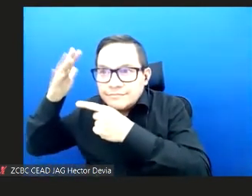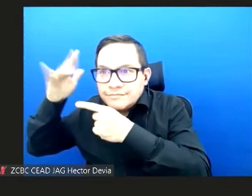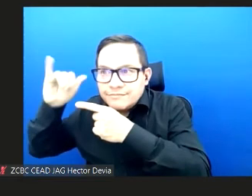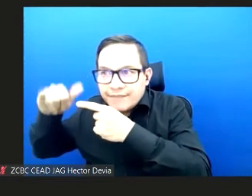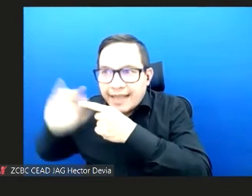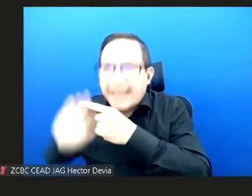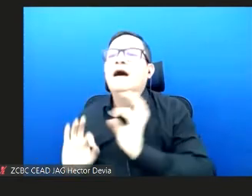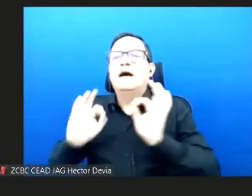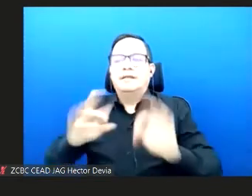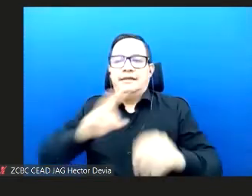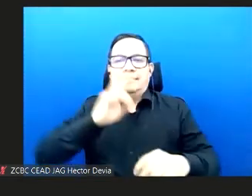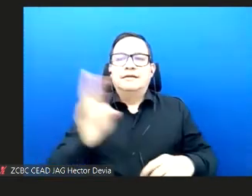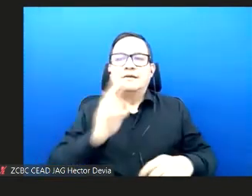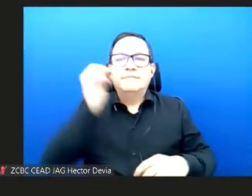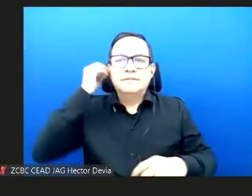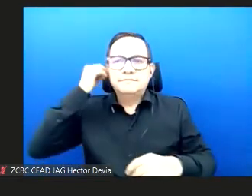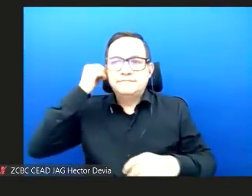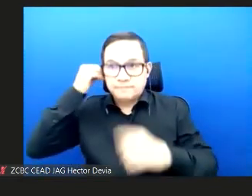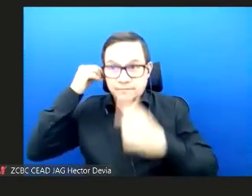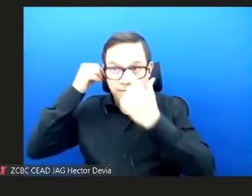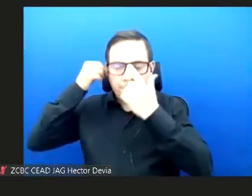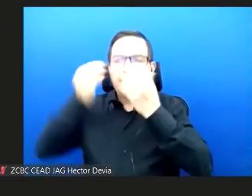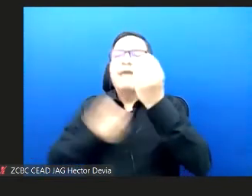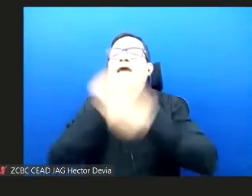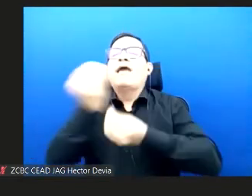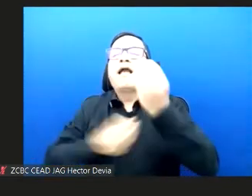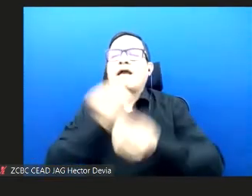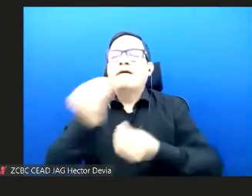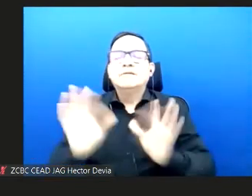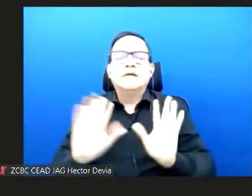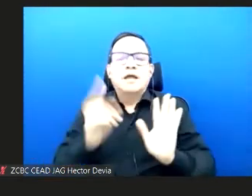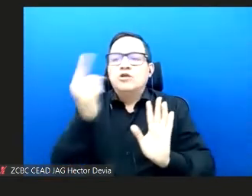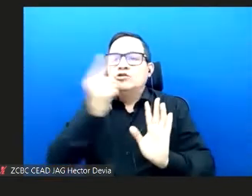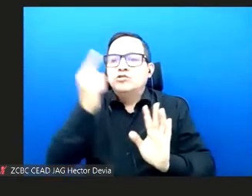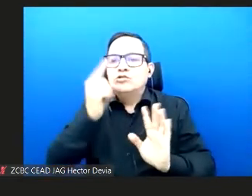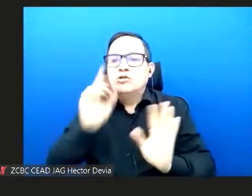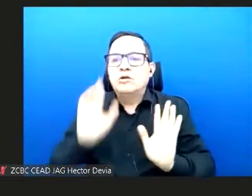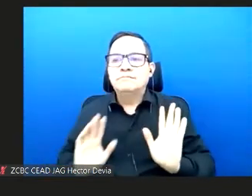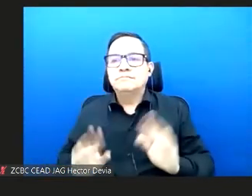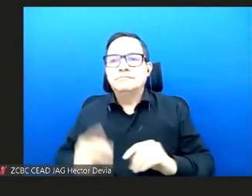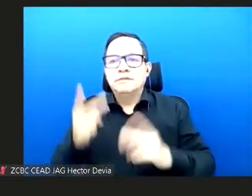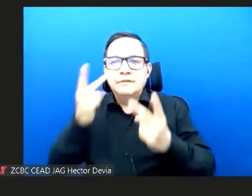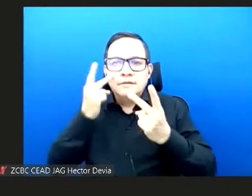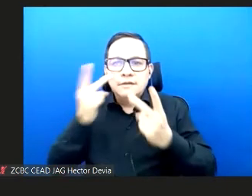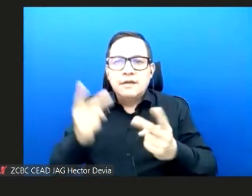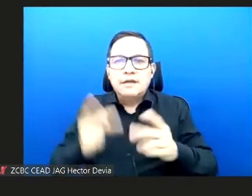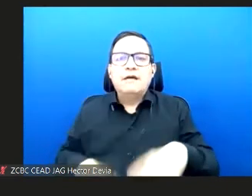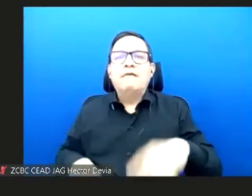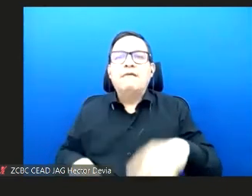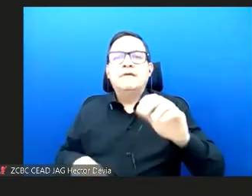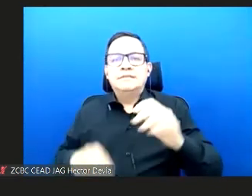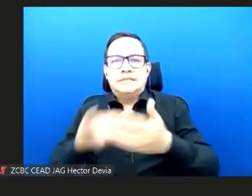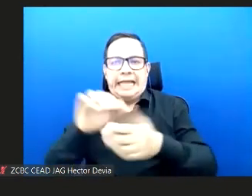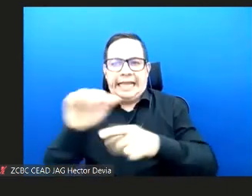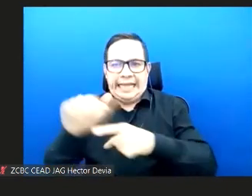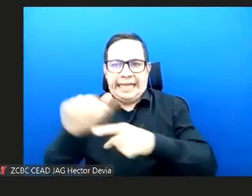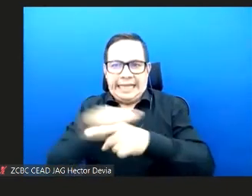Entonces, repasemos. ¿Qué tienen que hacer para esta? Simplemente, cuando vayan a hacer este ejercicio que